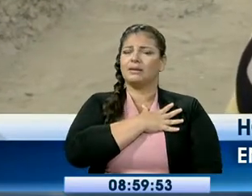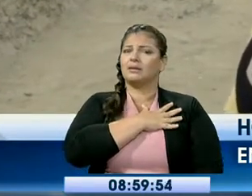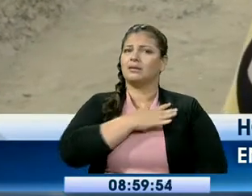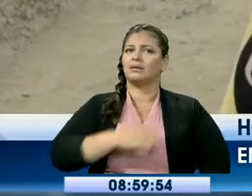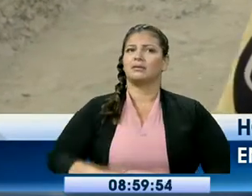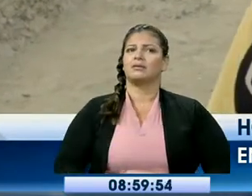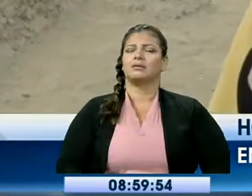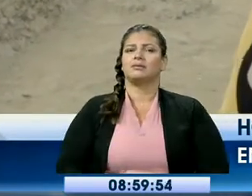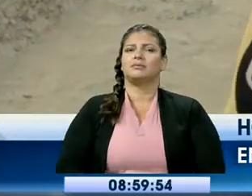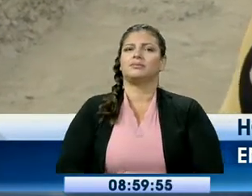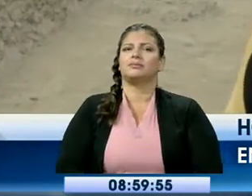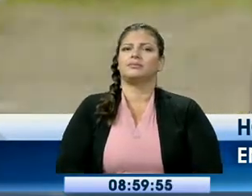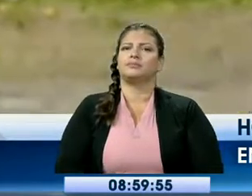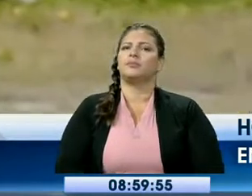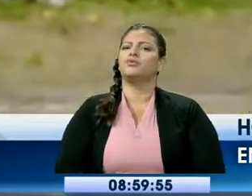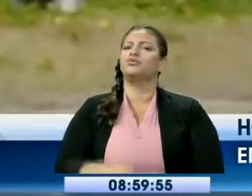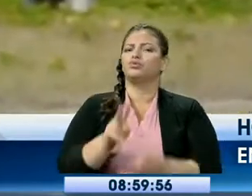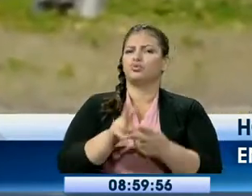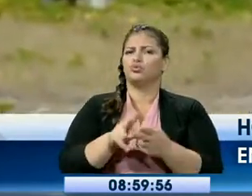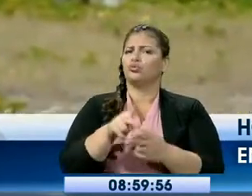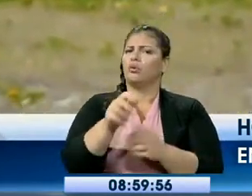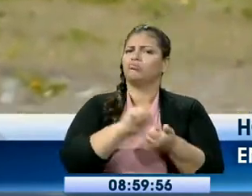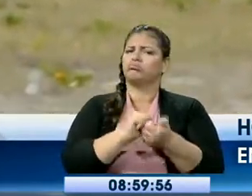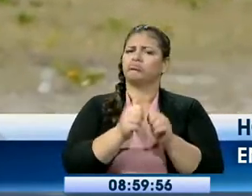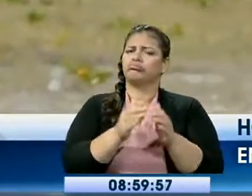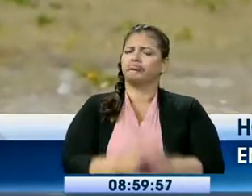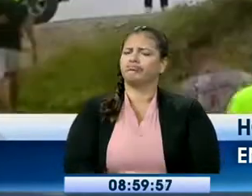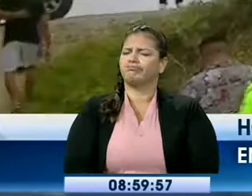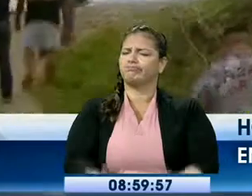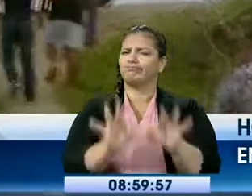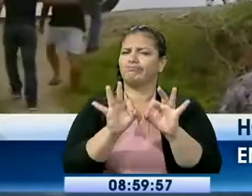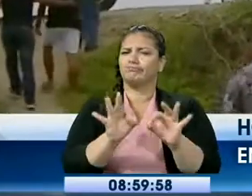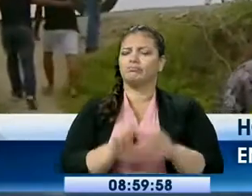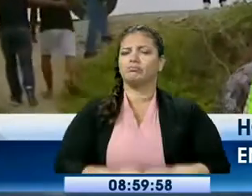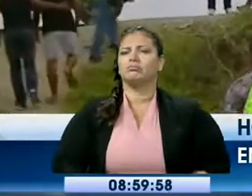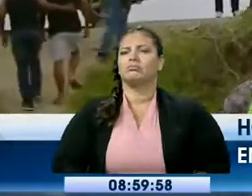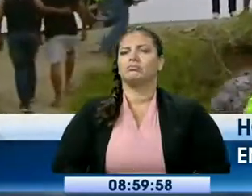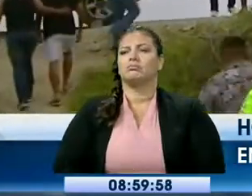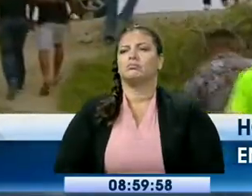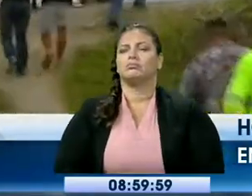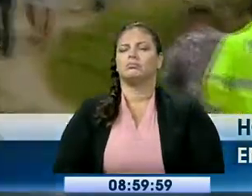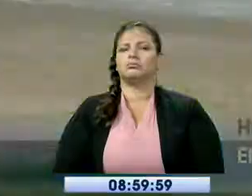deporte, porque es un gran deportista, ¿no? Desde la provincia de Santa Elena, informó Darwin Villao.